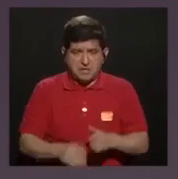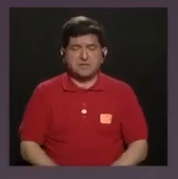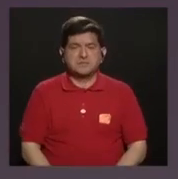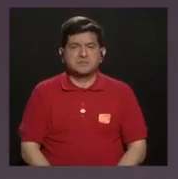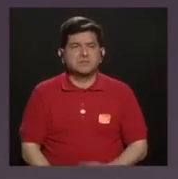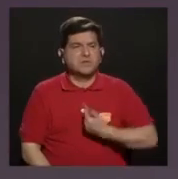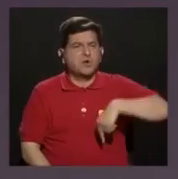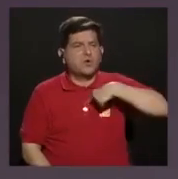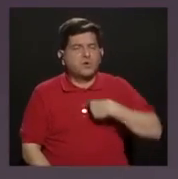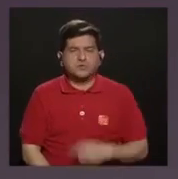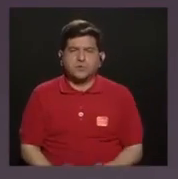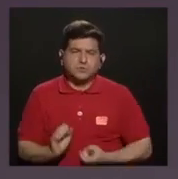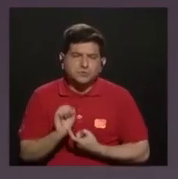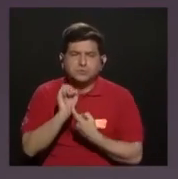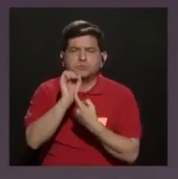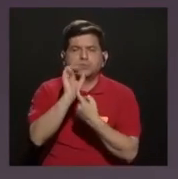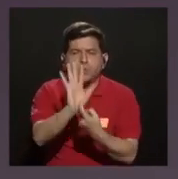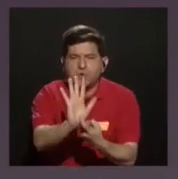proyectando